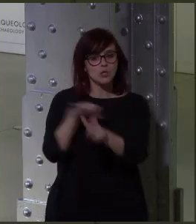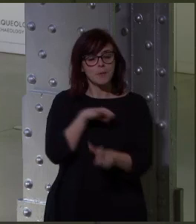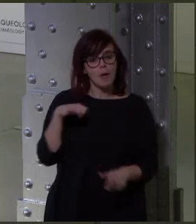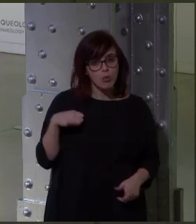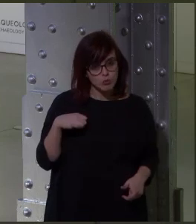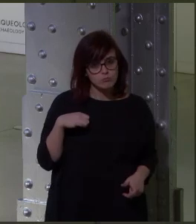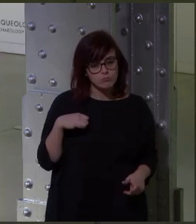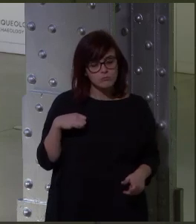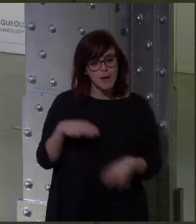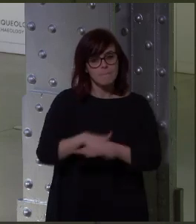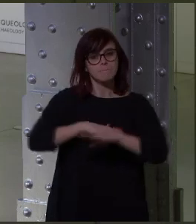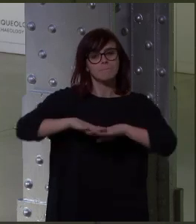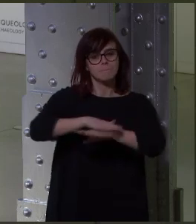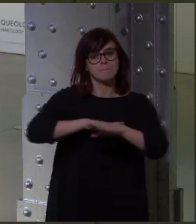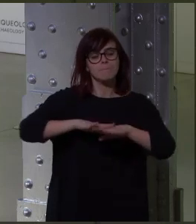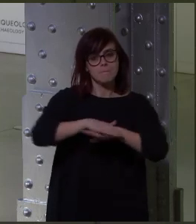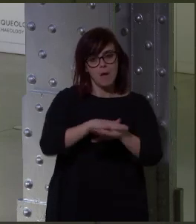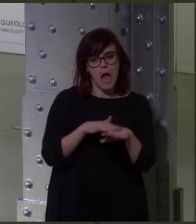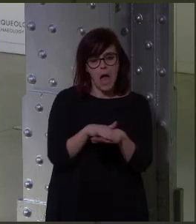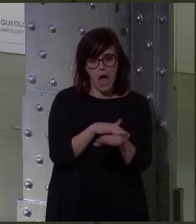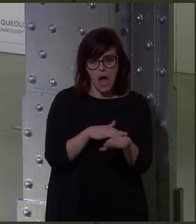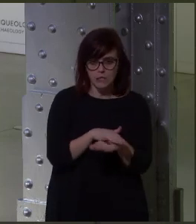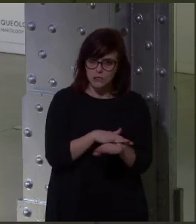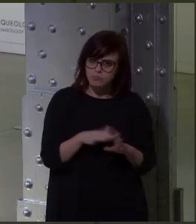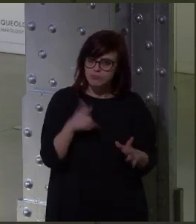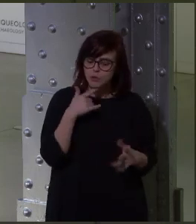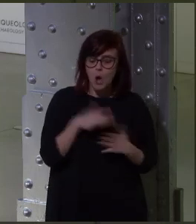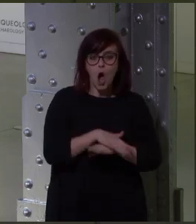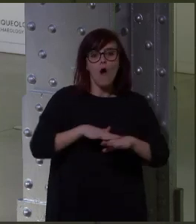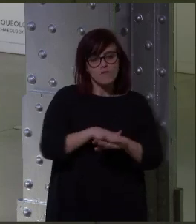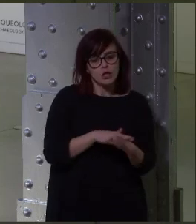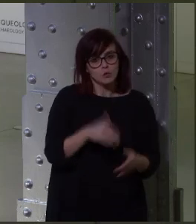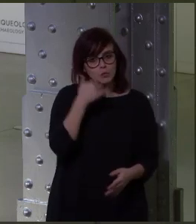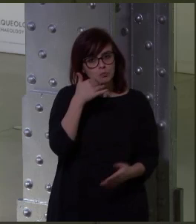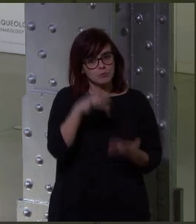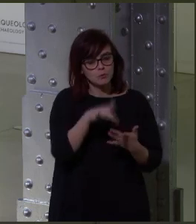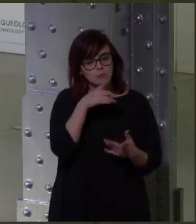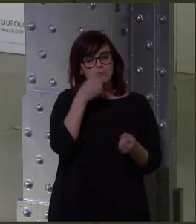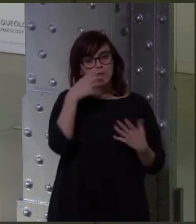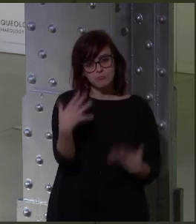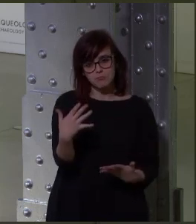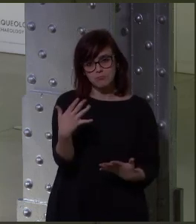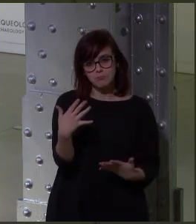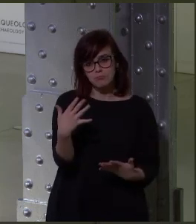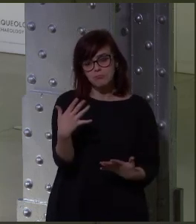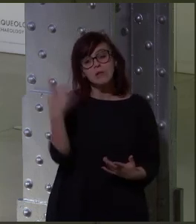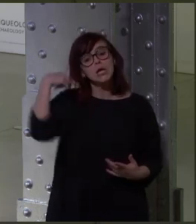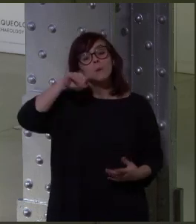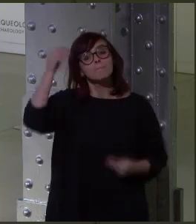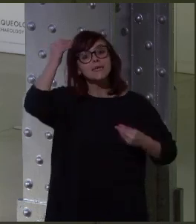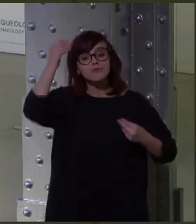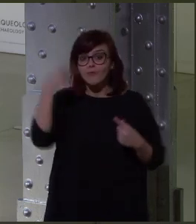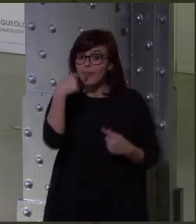privado tiene un papel fundamental, los gobiernos está claro que tienen un papel fundamental. Yo debo